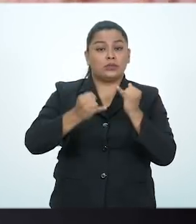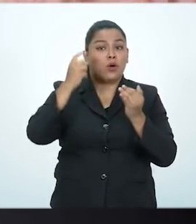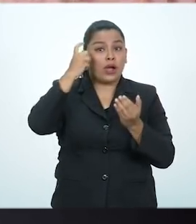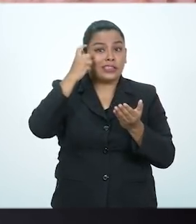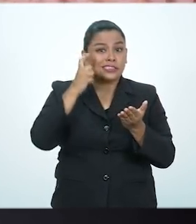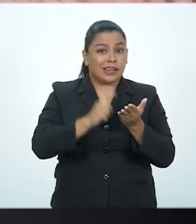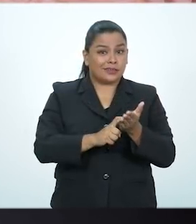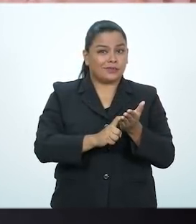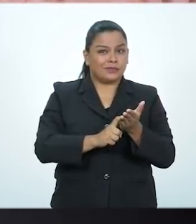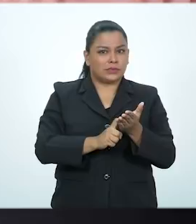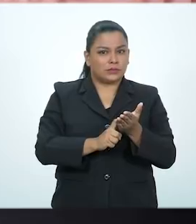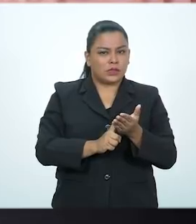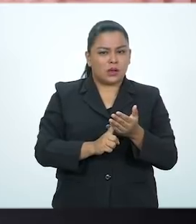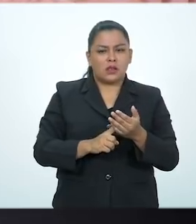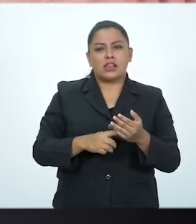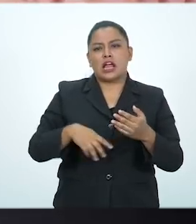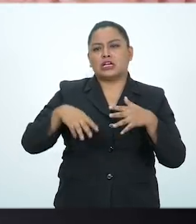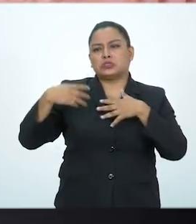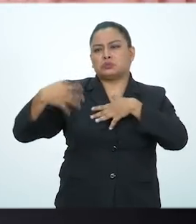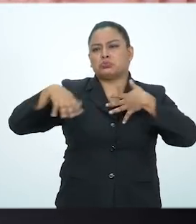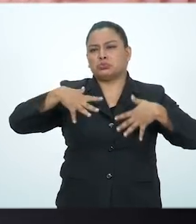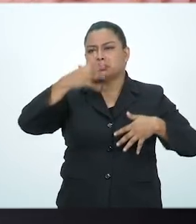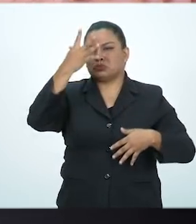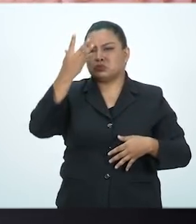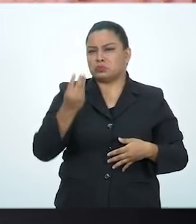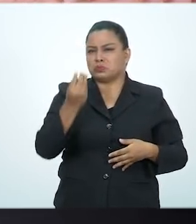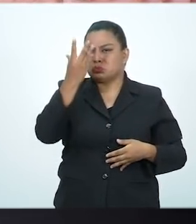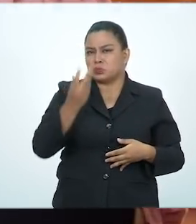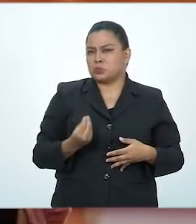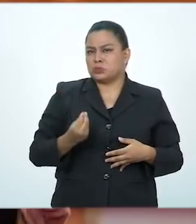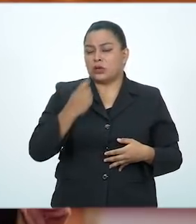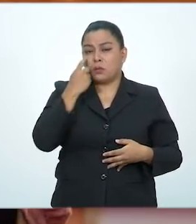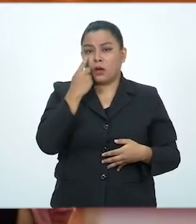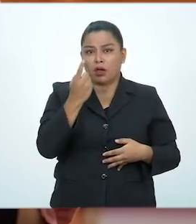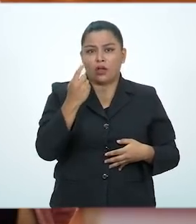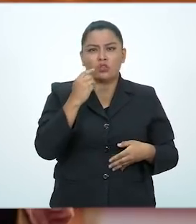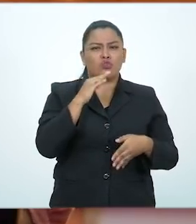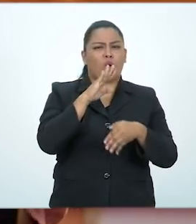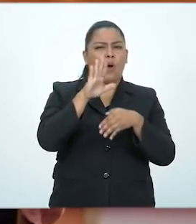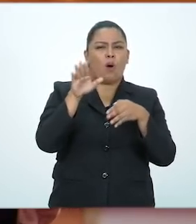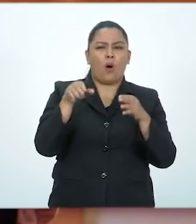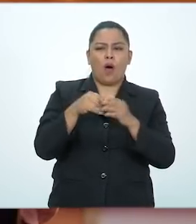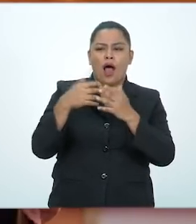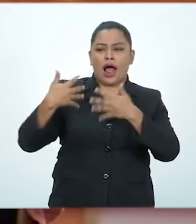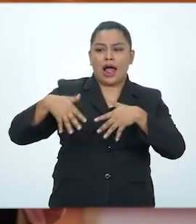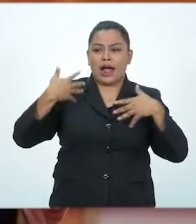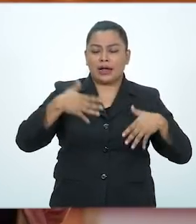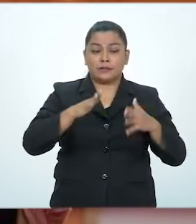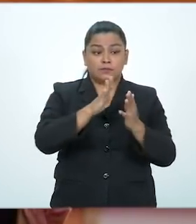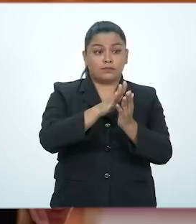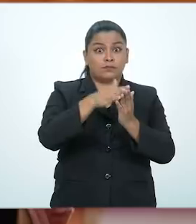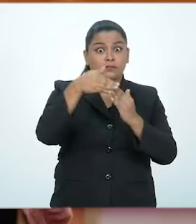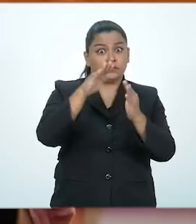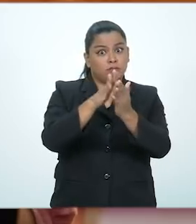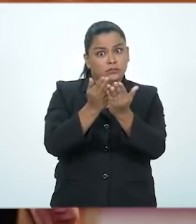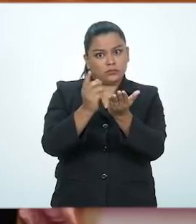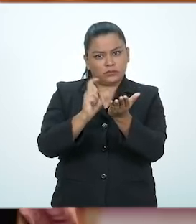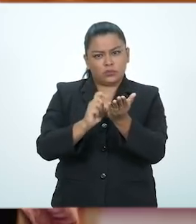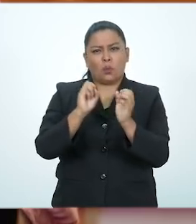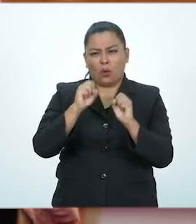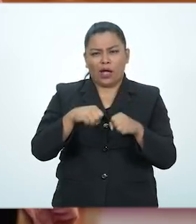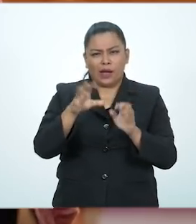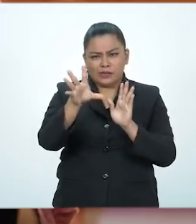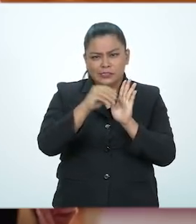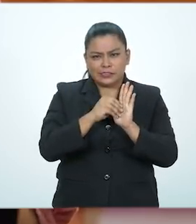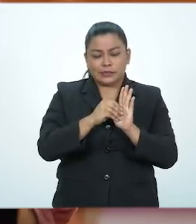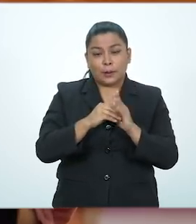prueba. En cuanto a las actividades cotidianas, usted podrá retomar todas las actividades que se plantean en el libro de